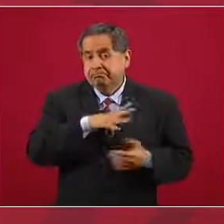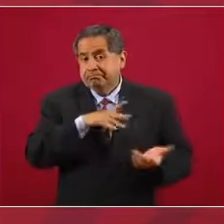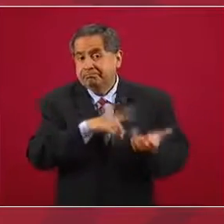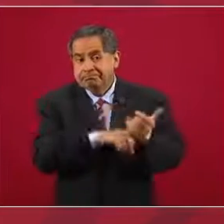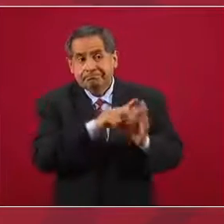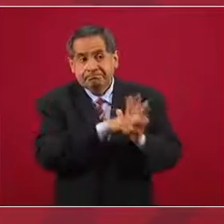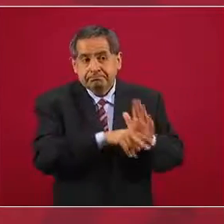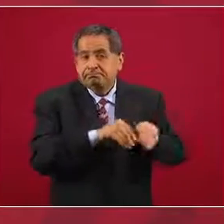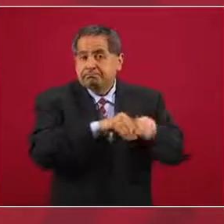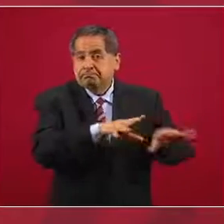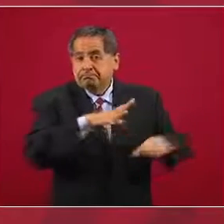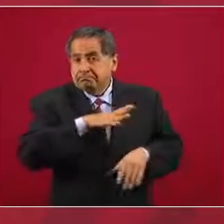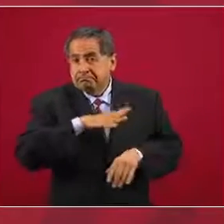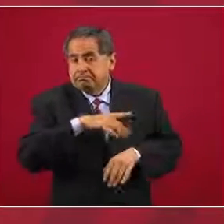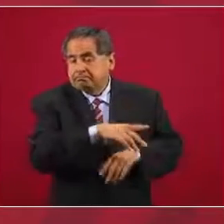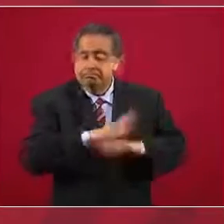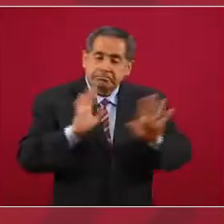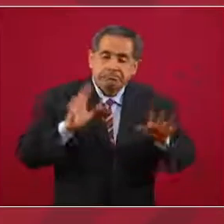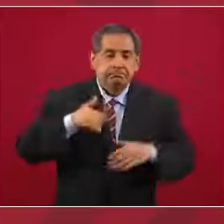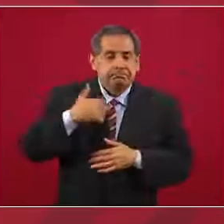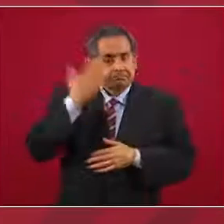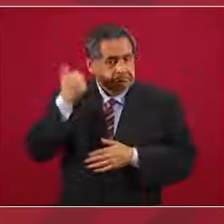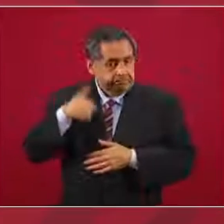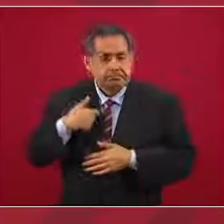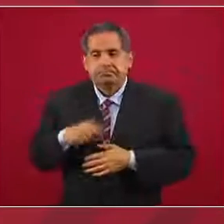y poco después